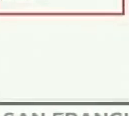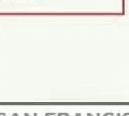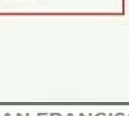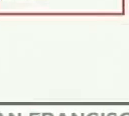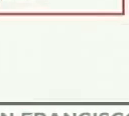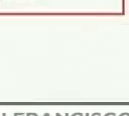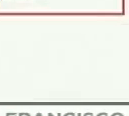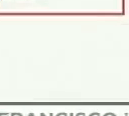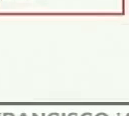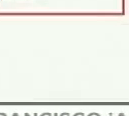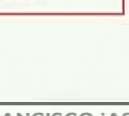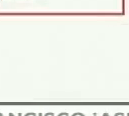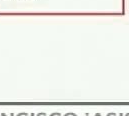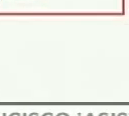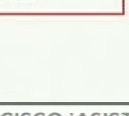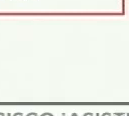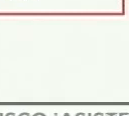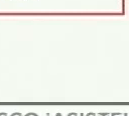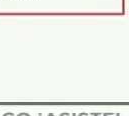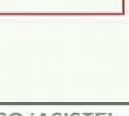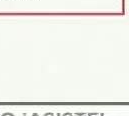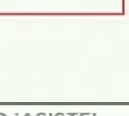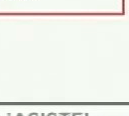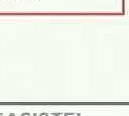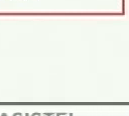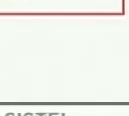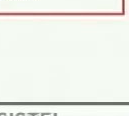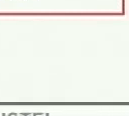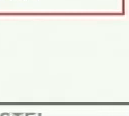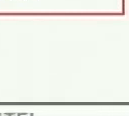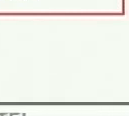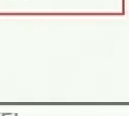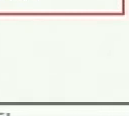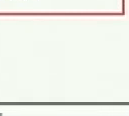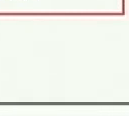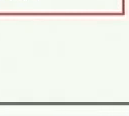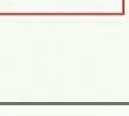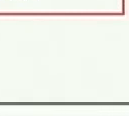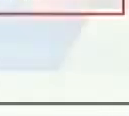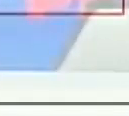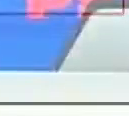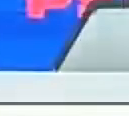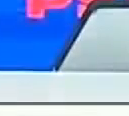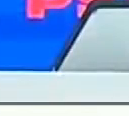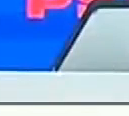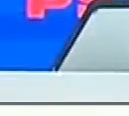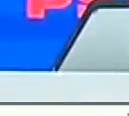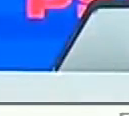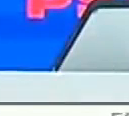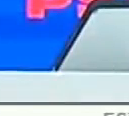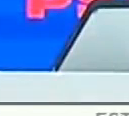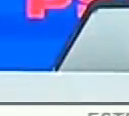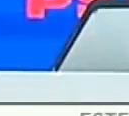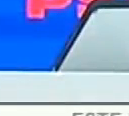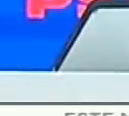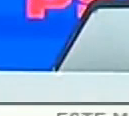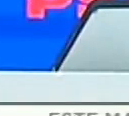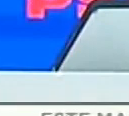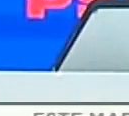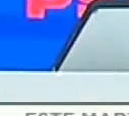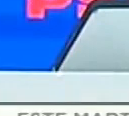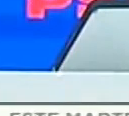campaña. Ahorita nosotros invitamos a que esa organización también esté